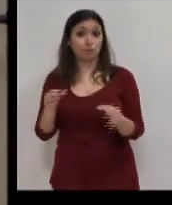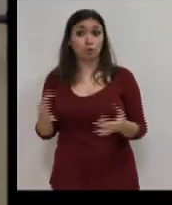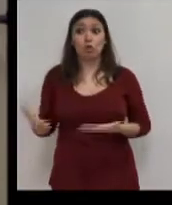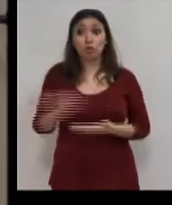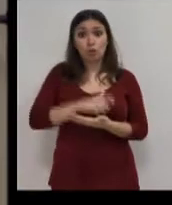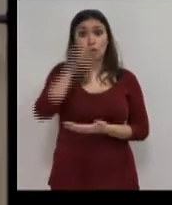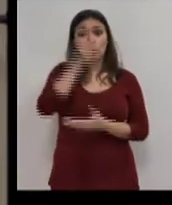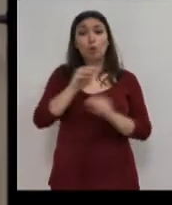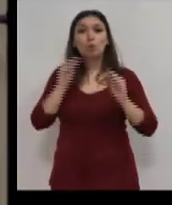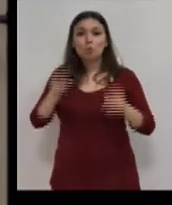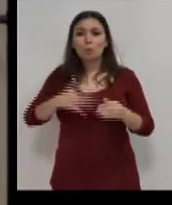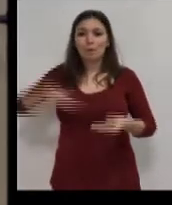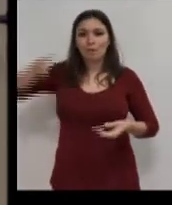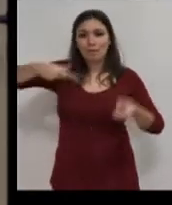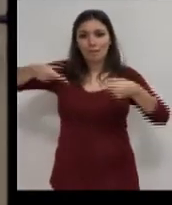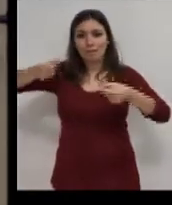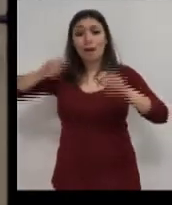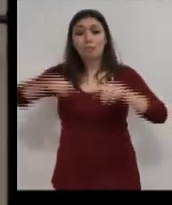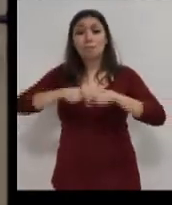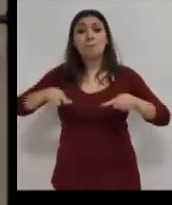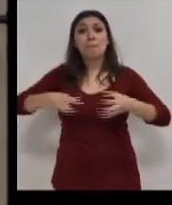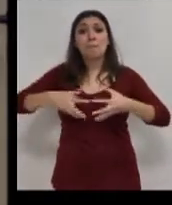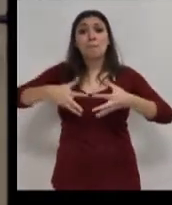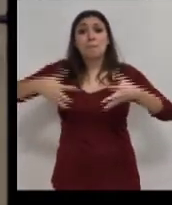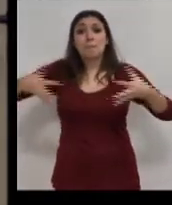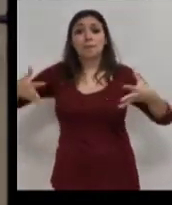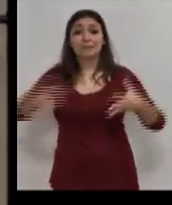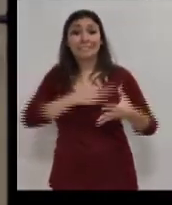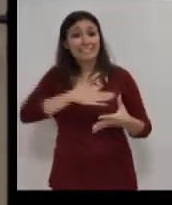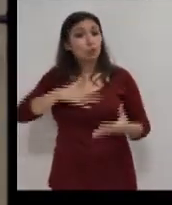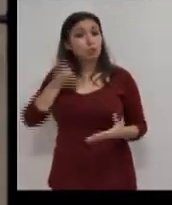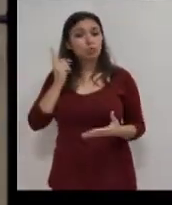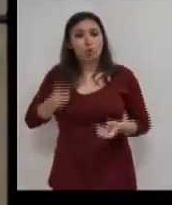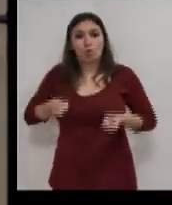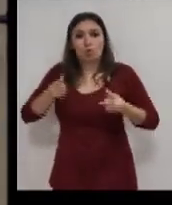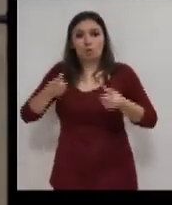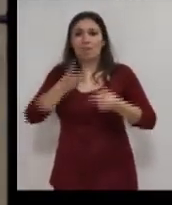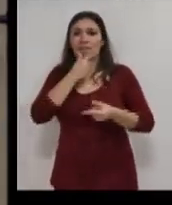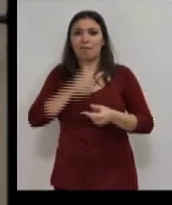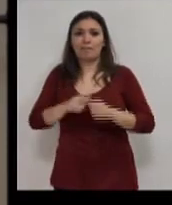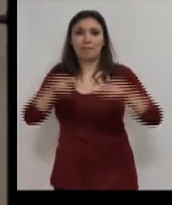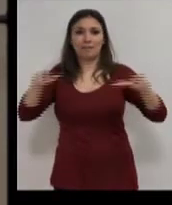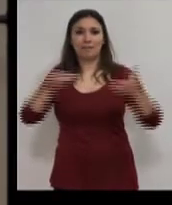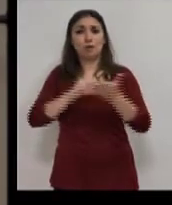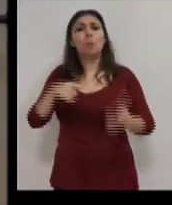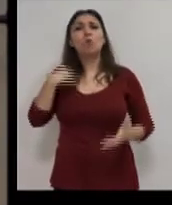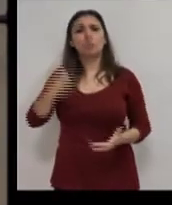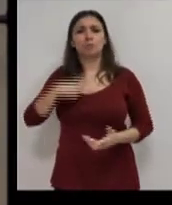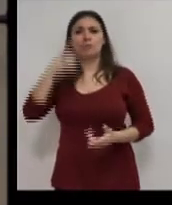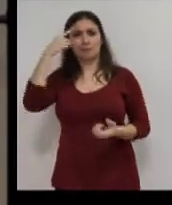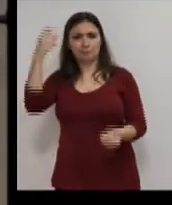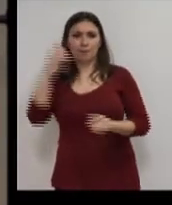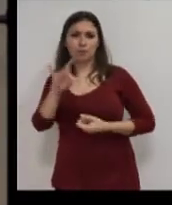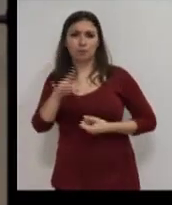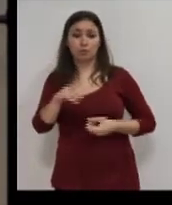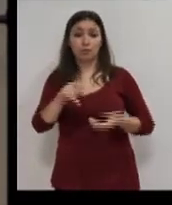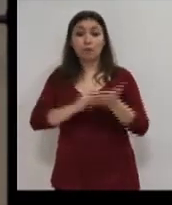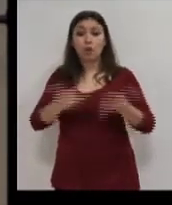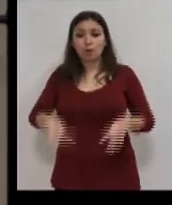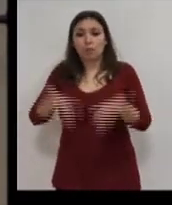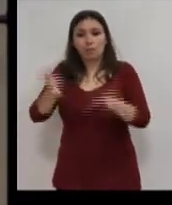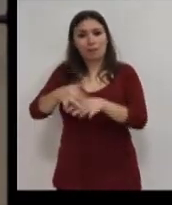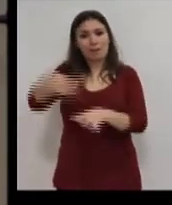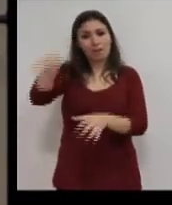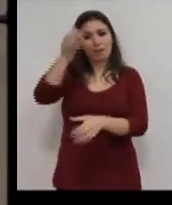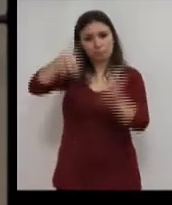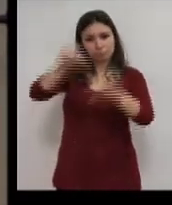cabida en este proyecto porque de eso se trata, de que todos pueden aportar su granito de arena y que nosotros lo que queremos facilitarles a través de las tecnologías, que es donde